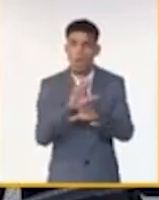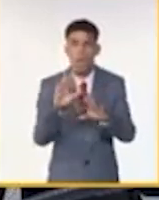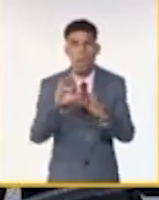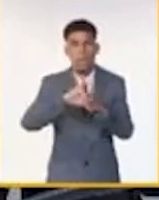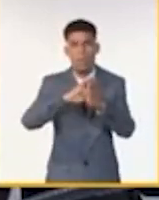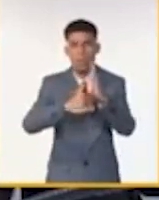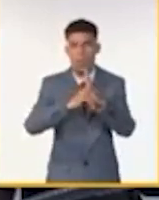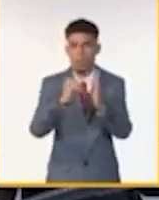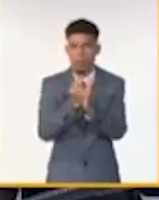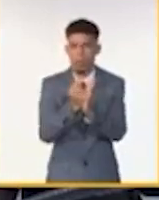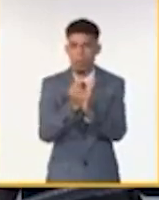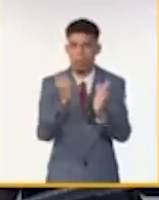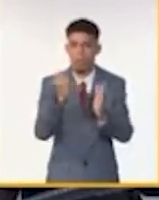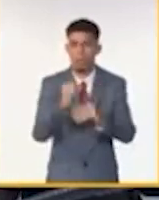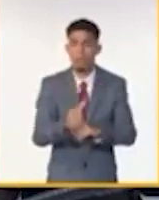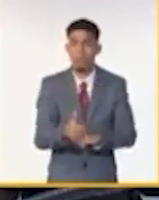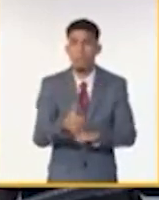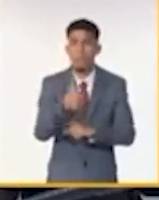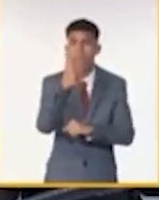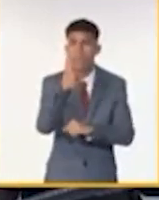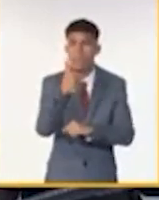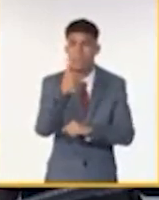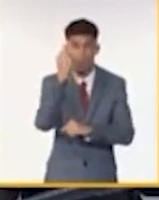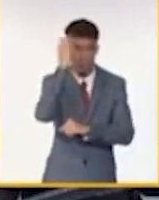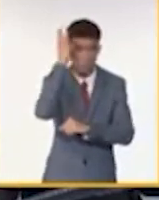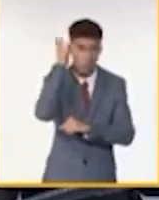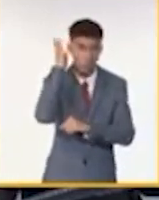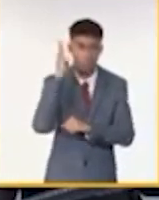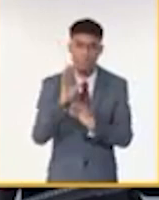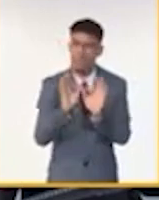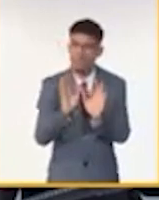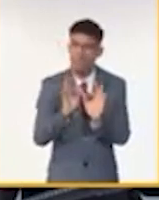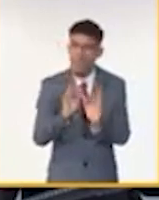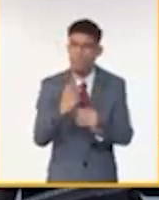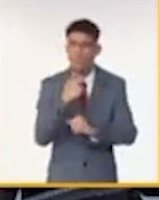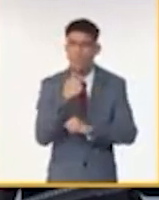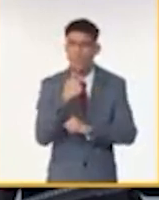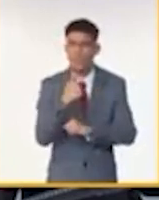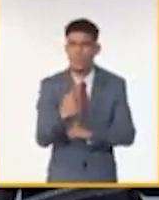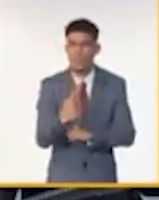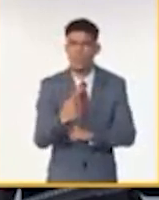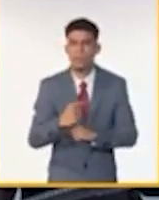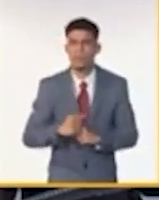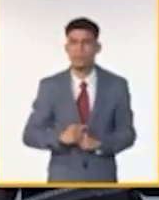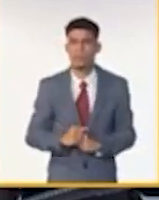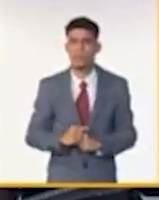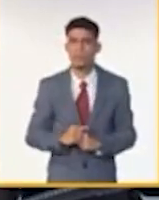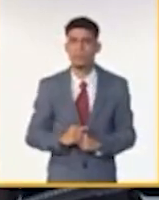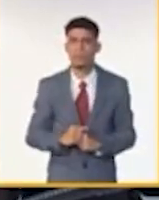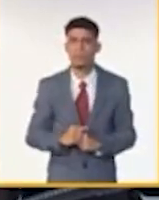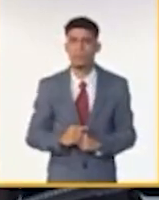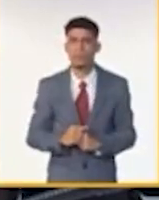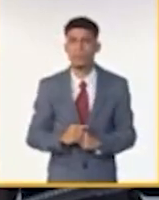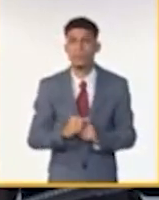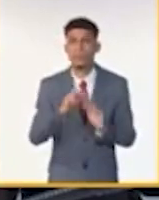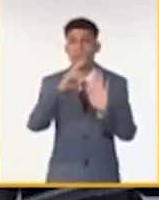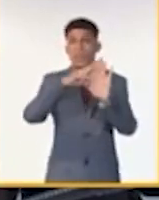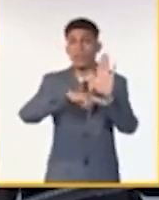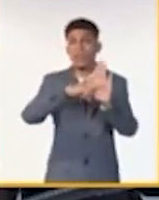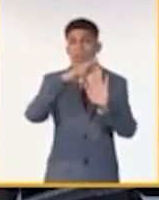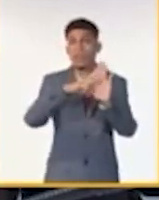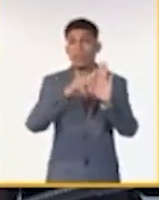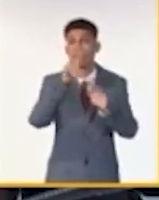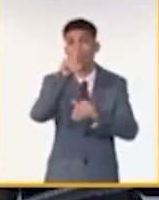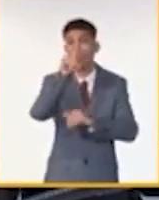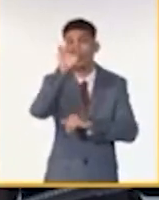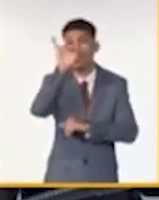proyecto el presidente ha hecho uso como lo ha hecho en todos los casos de la facultad que le concede el artículo 128 de la ley